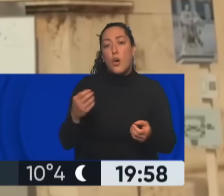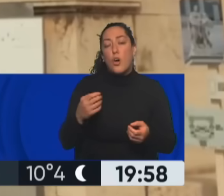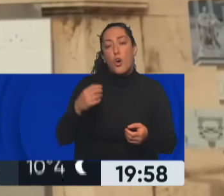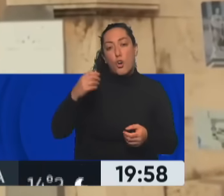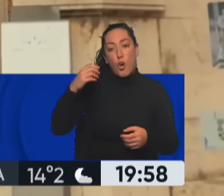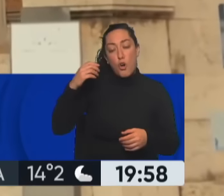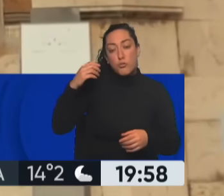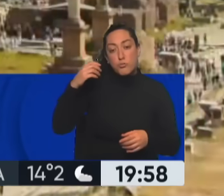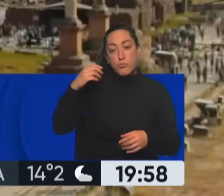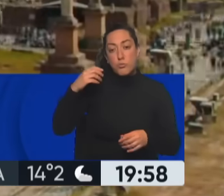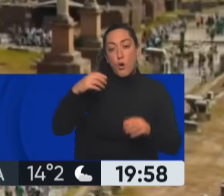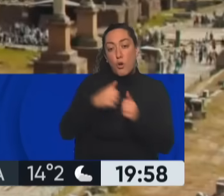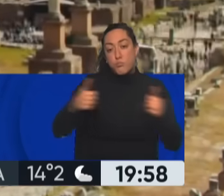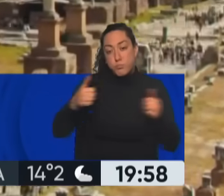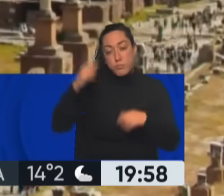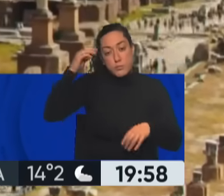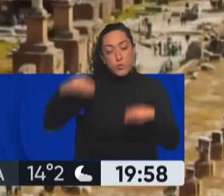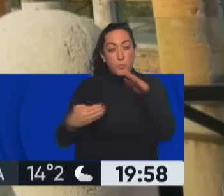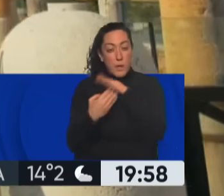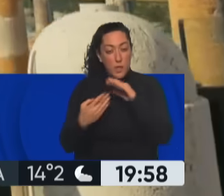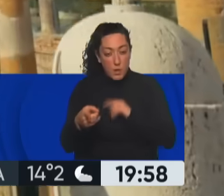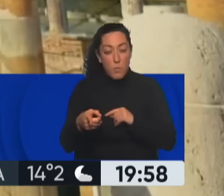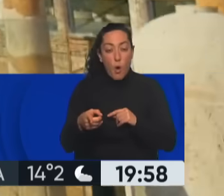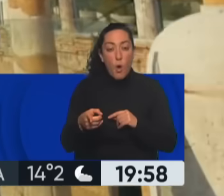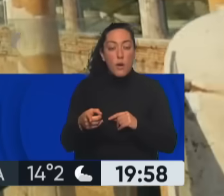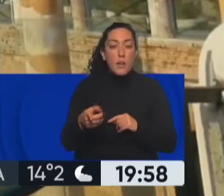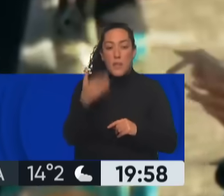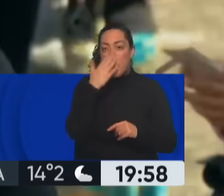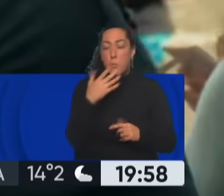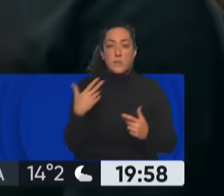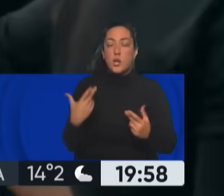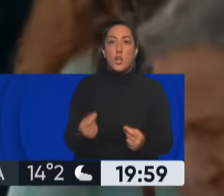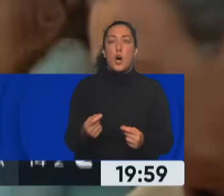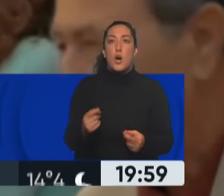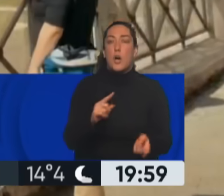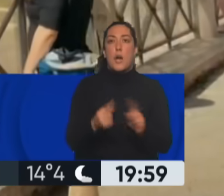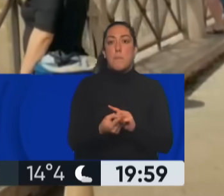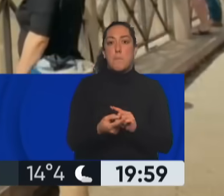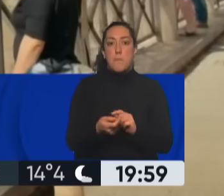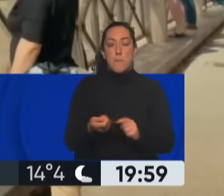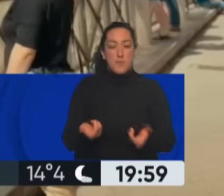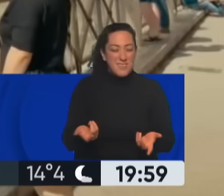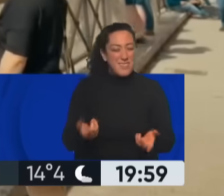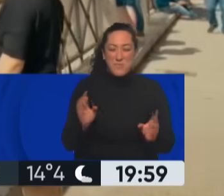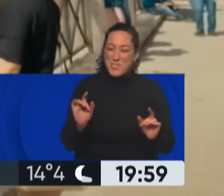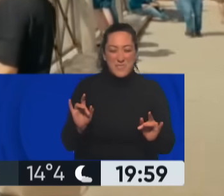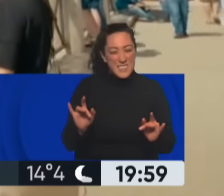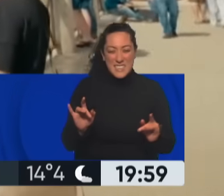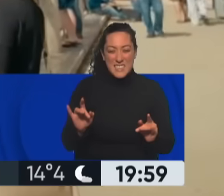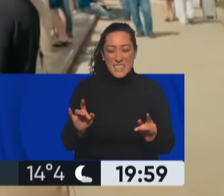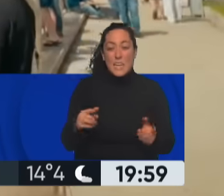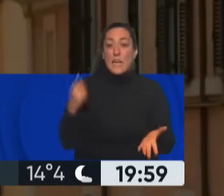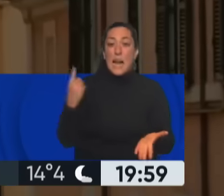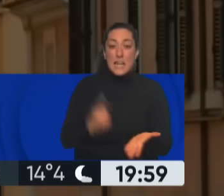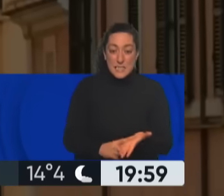órgano supremo de la justicia en un país, después se pueda desdecir a sí misma, ¿no? Y todos sabemos que las